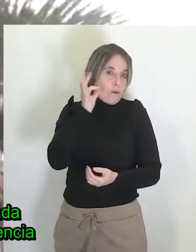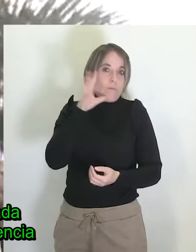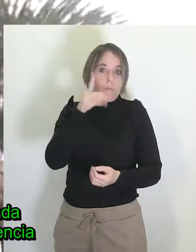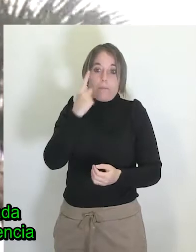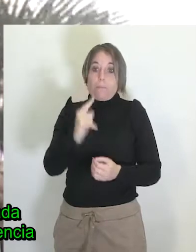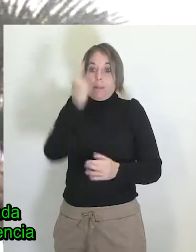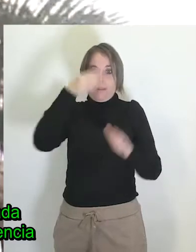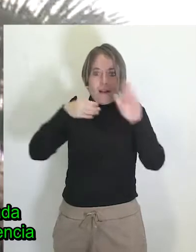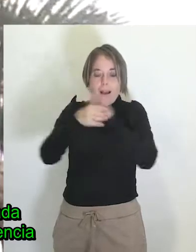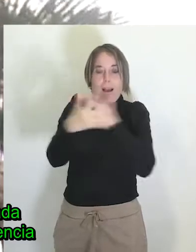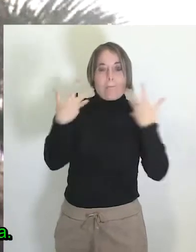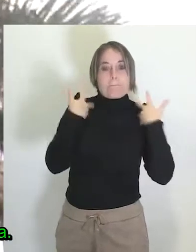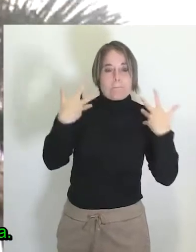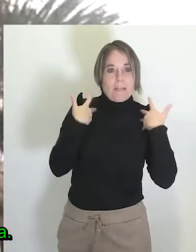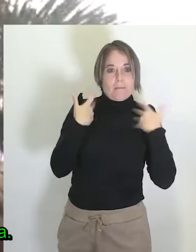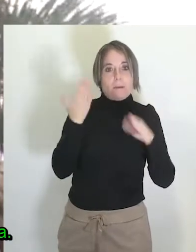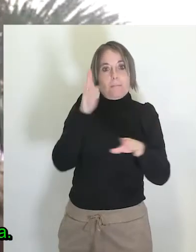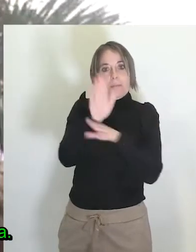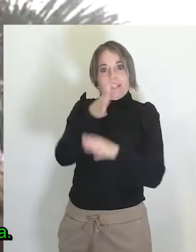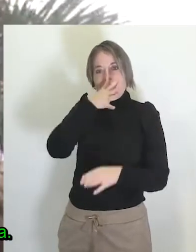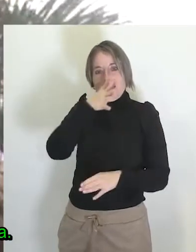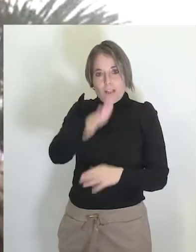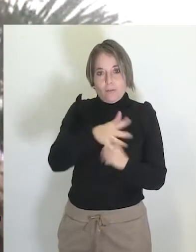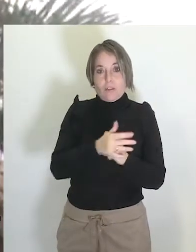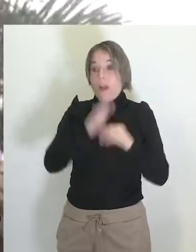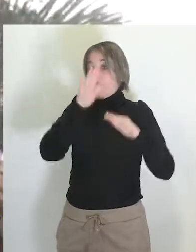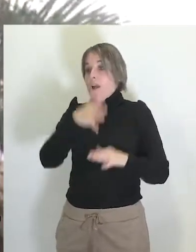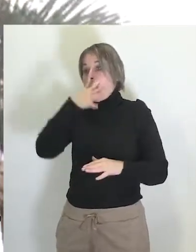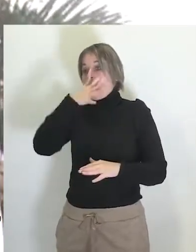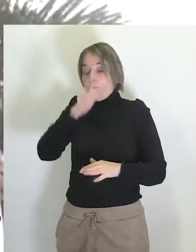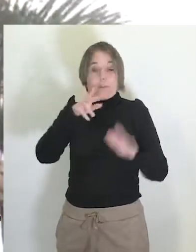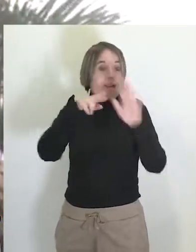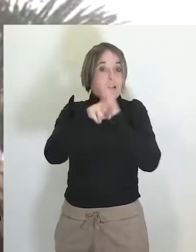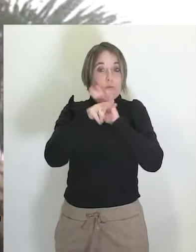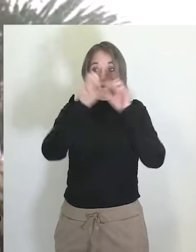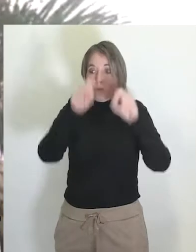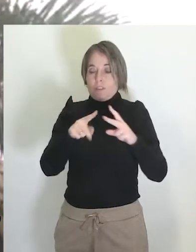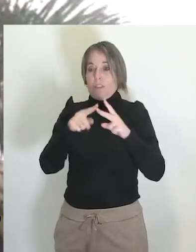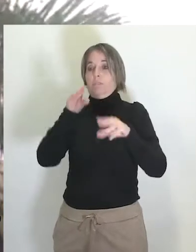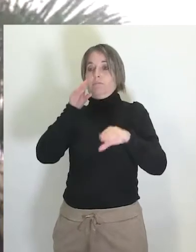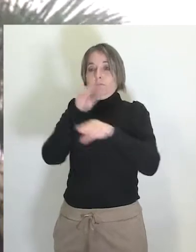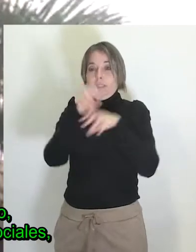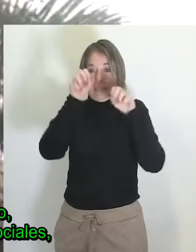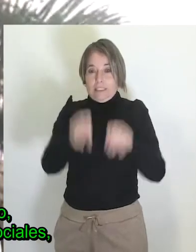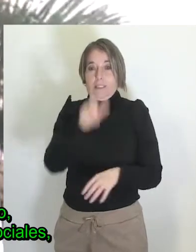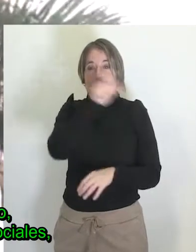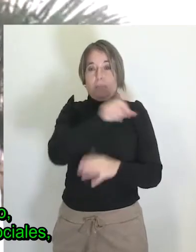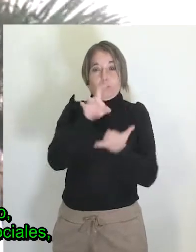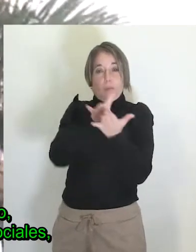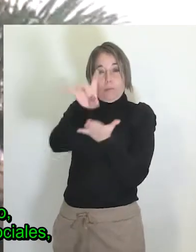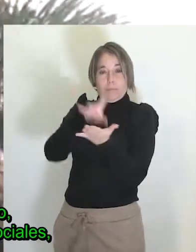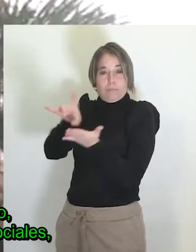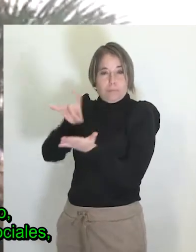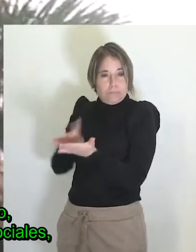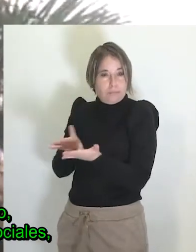de entrada que tenían las víctimas de violencia para presentar una denuncia. Se quedaron sin recursos, sin financiamiento, despidieron